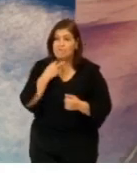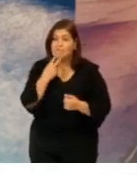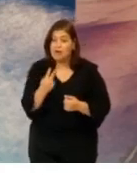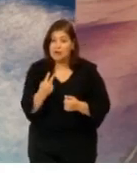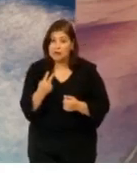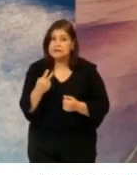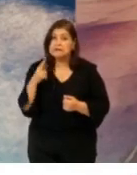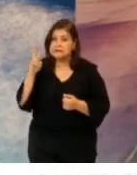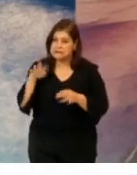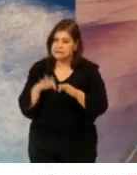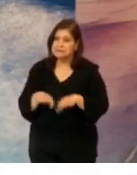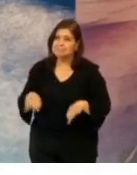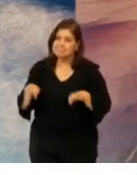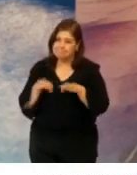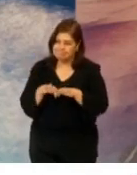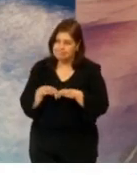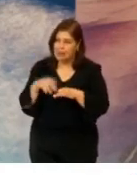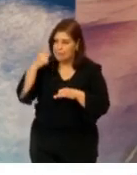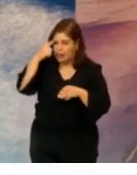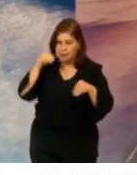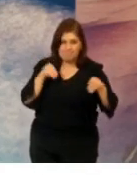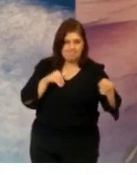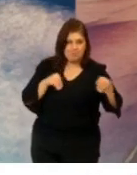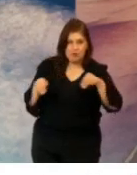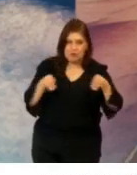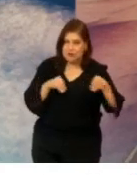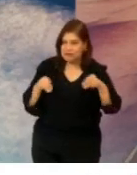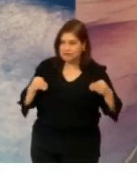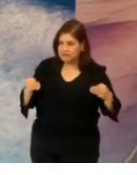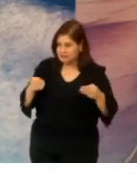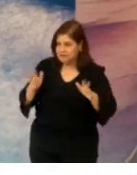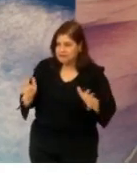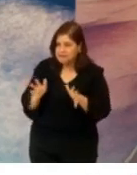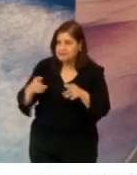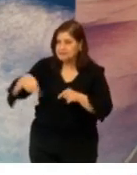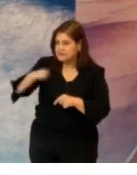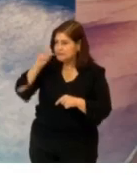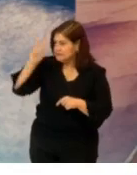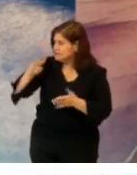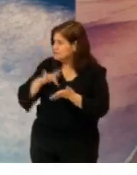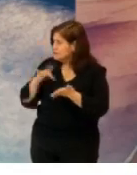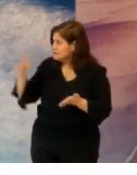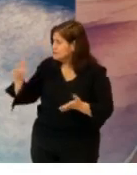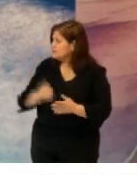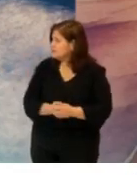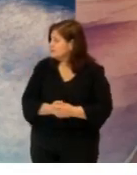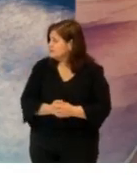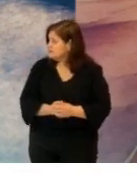sido fundamental para movilizar hoy las conversaciones. Gracias, Bernardo.